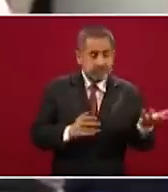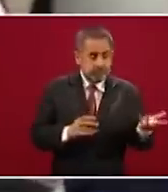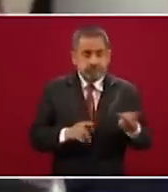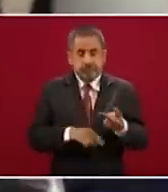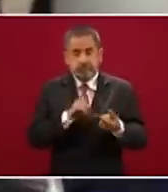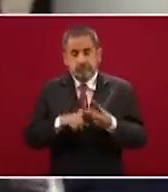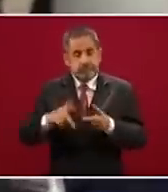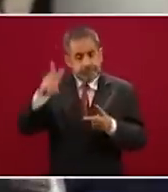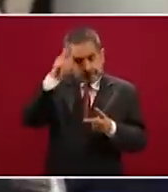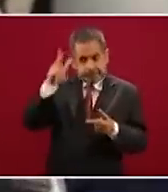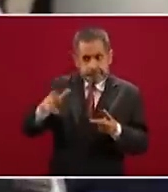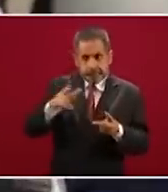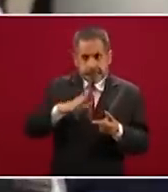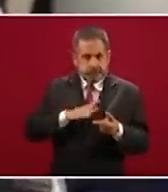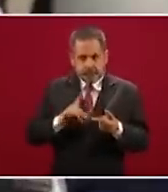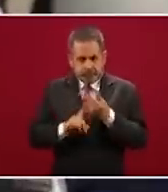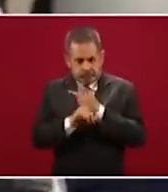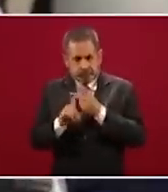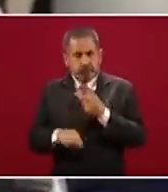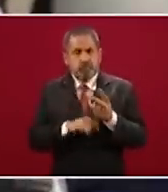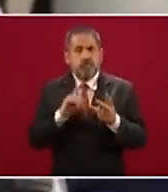bueno, Hidalgo no tuvo oportunidad de nada.